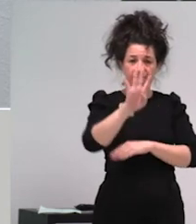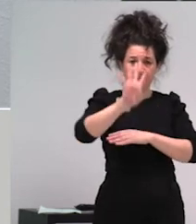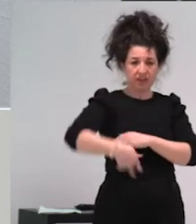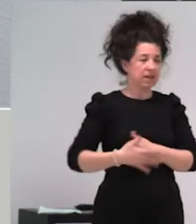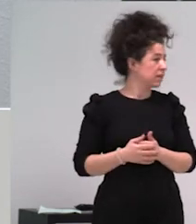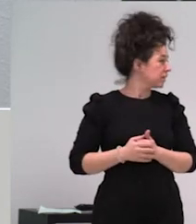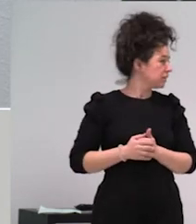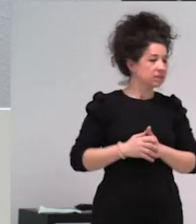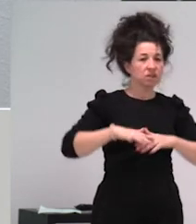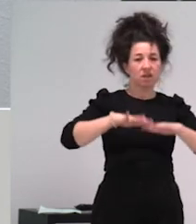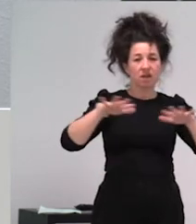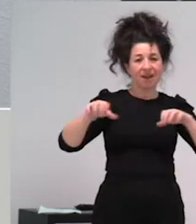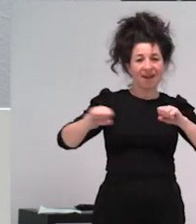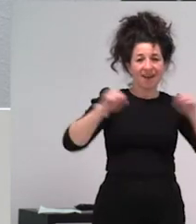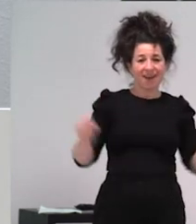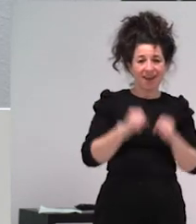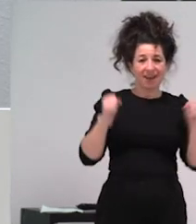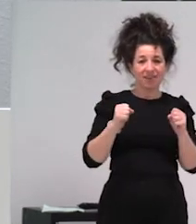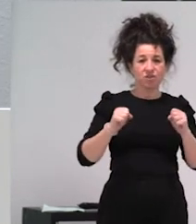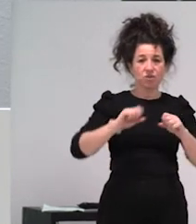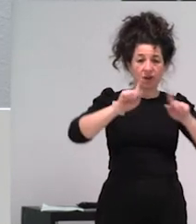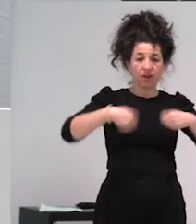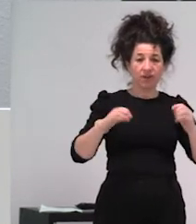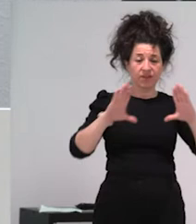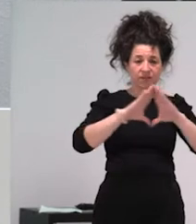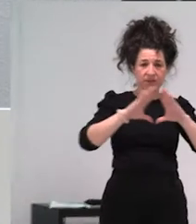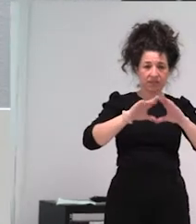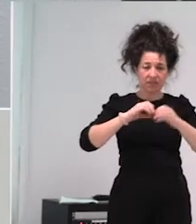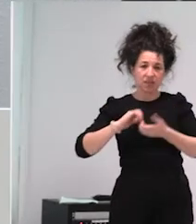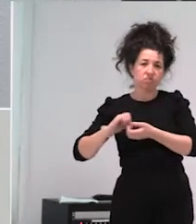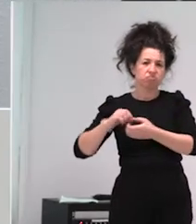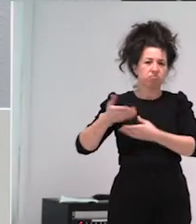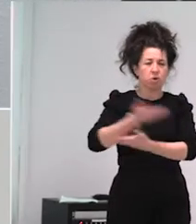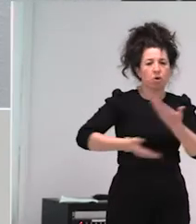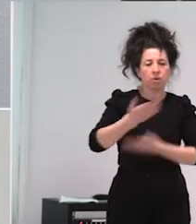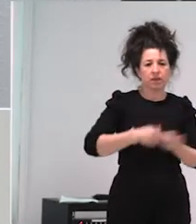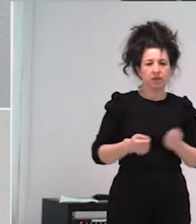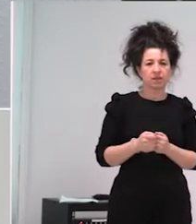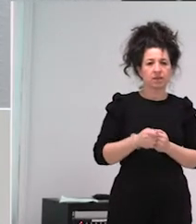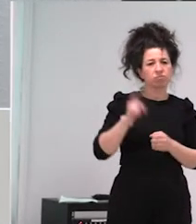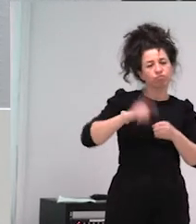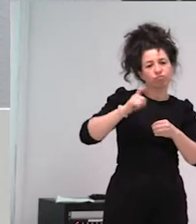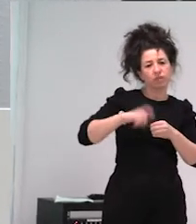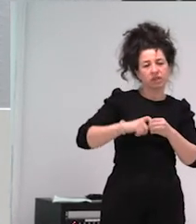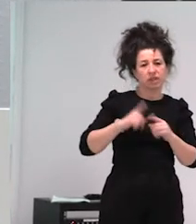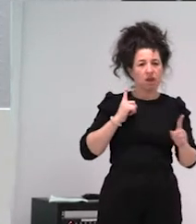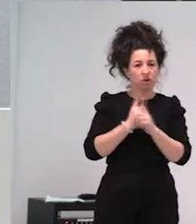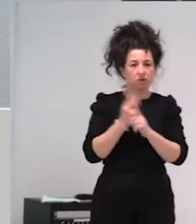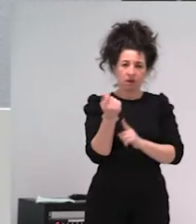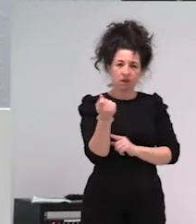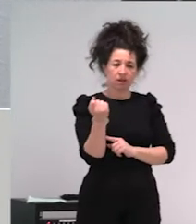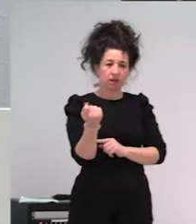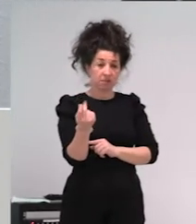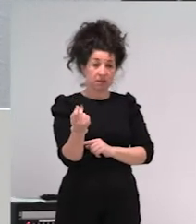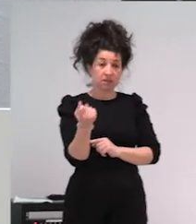Acción Ecofeminista y Cooperación. Ella se define como militante de anticapitalistas y es licenciada en Ciencias